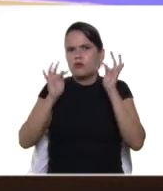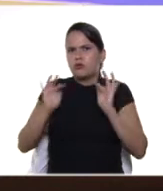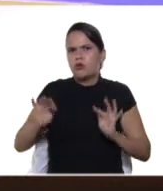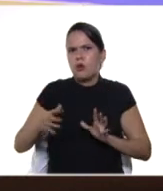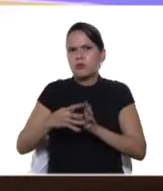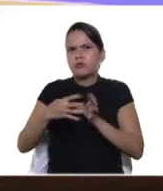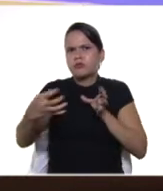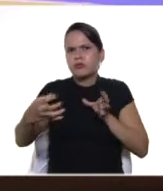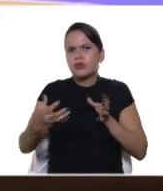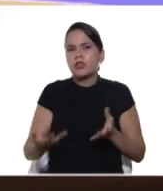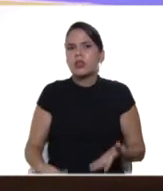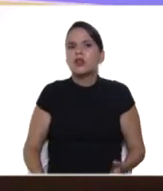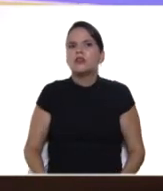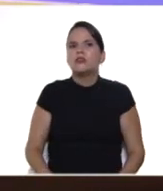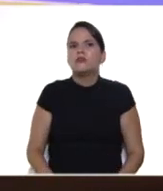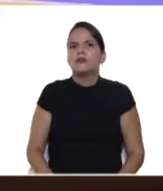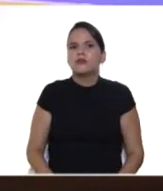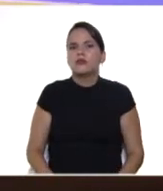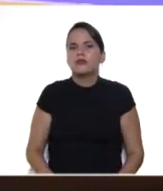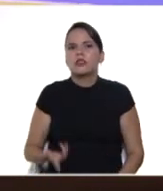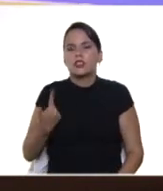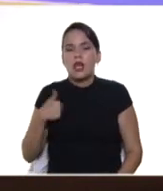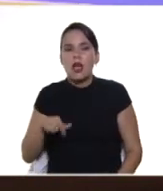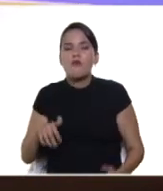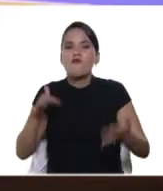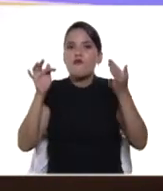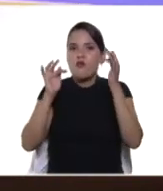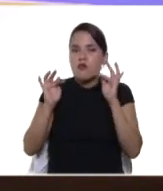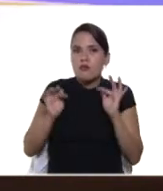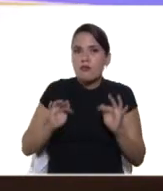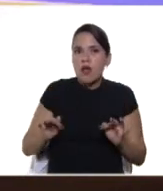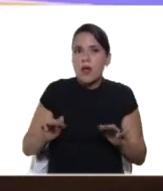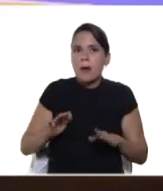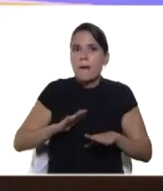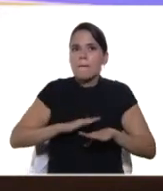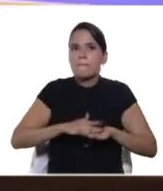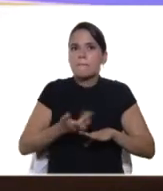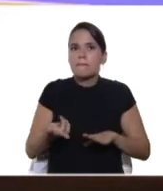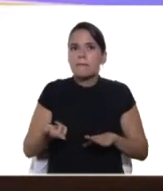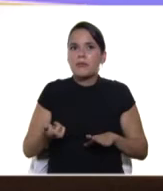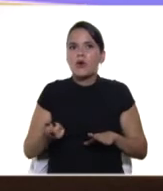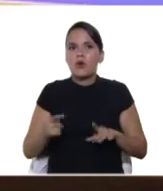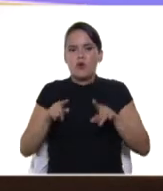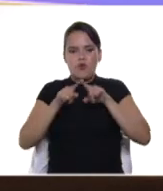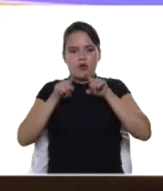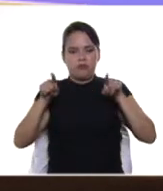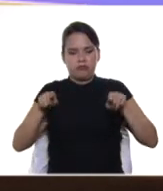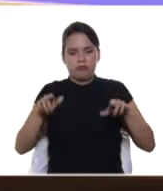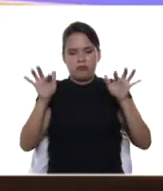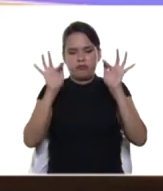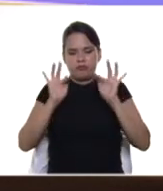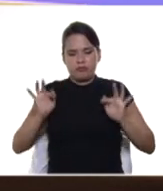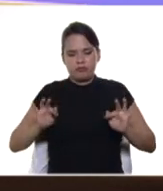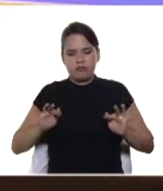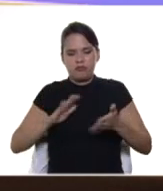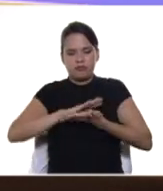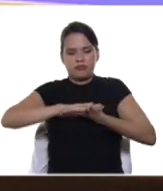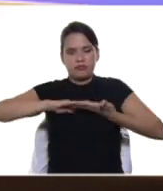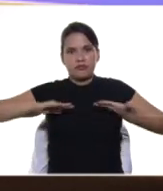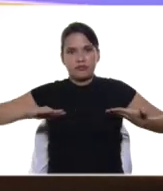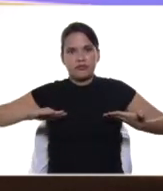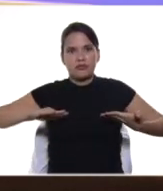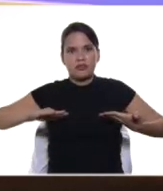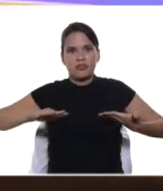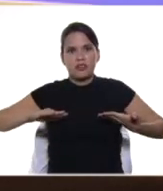geometría es aquel que está formado por una figura geométrica plana y